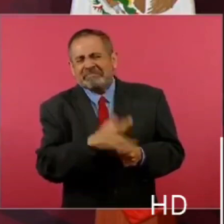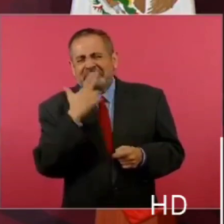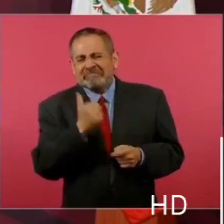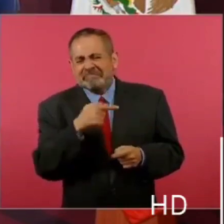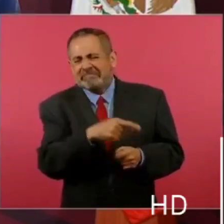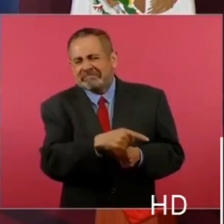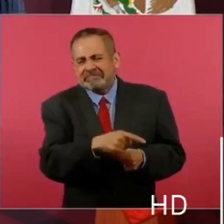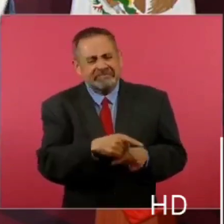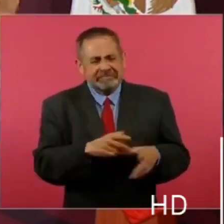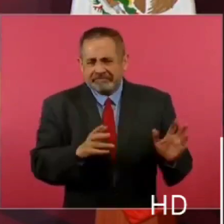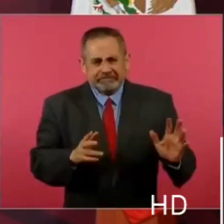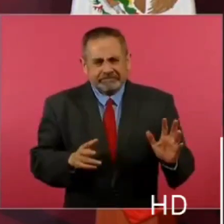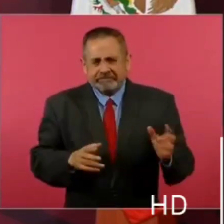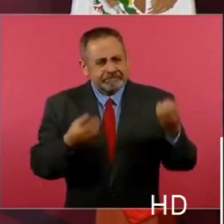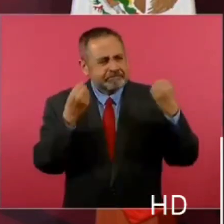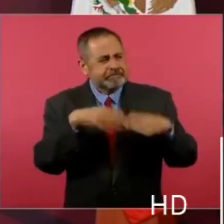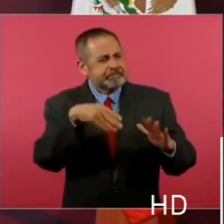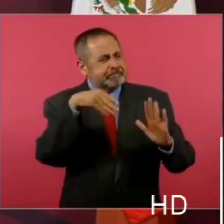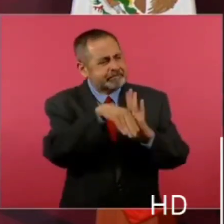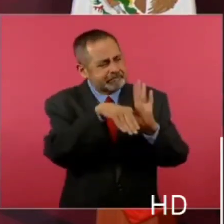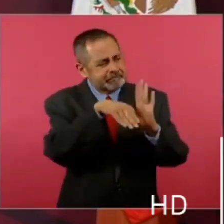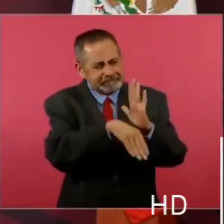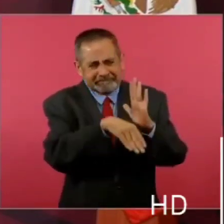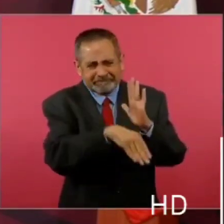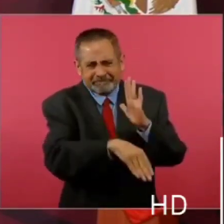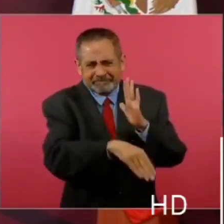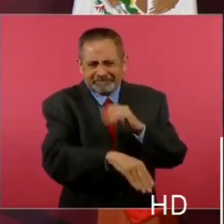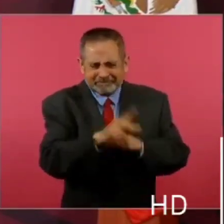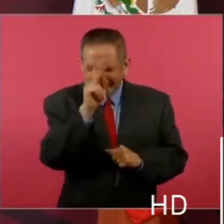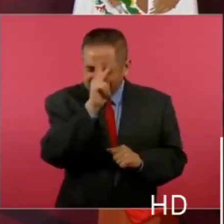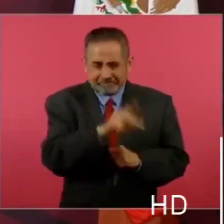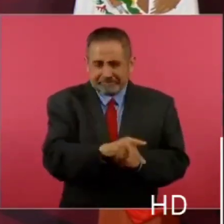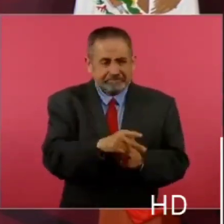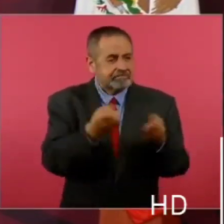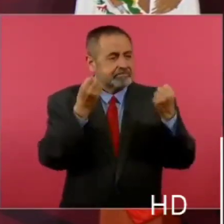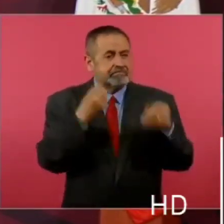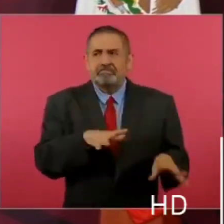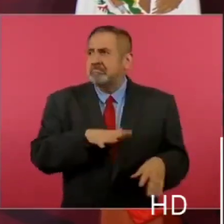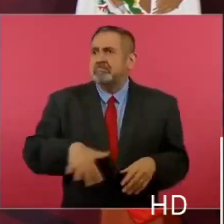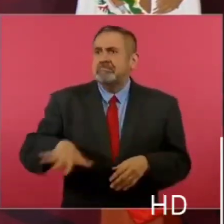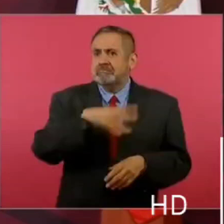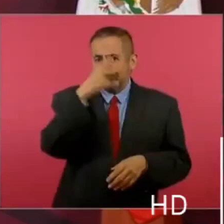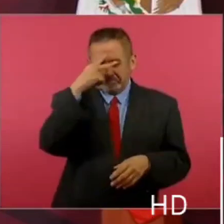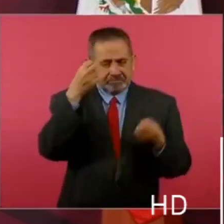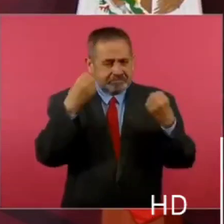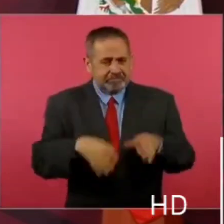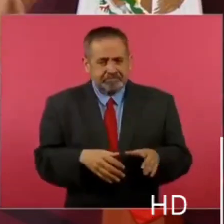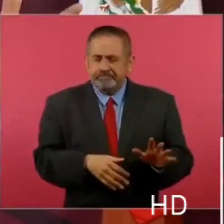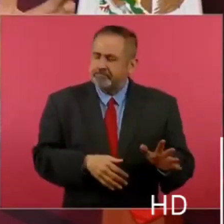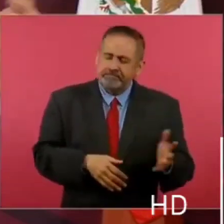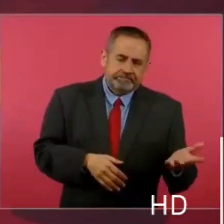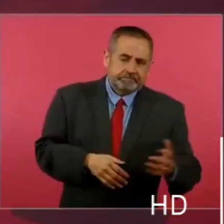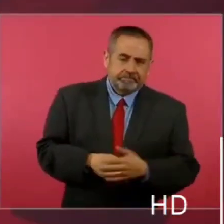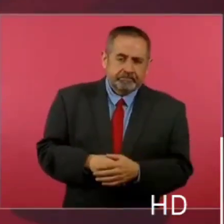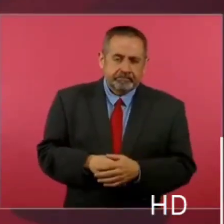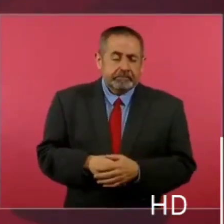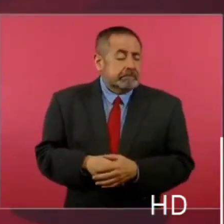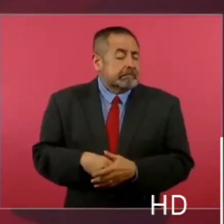en una decadencia que estaba acabando con México. Imagínense cómo